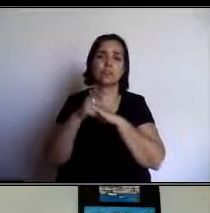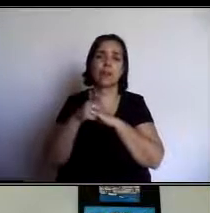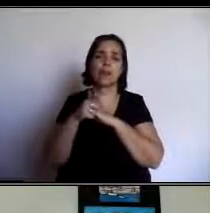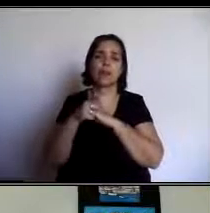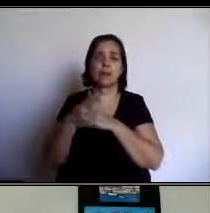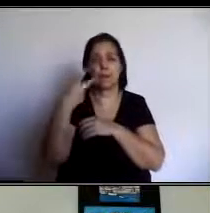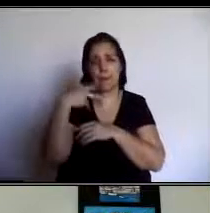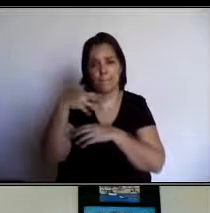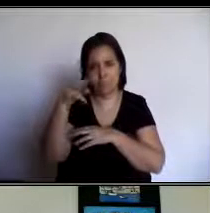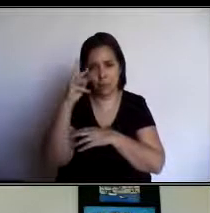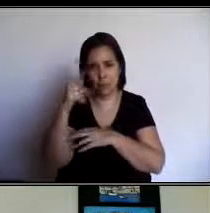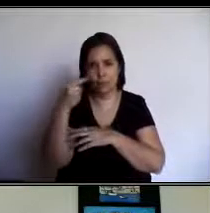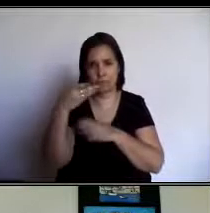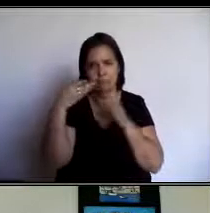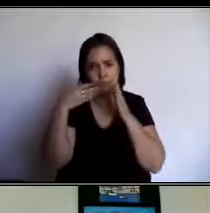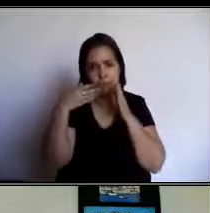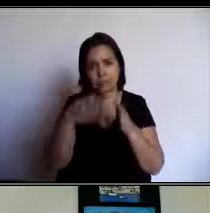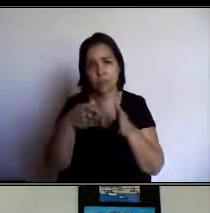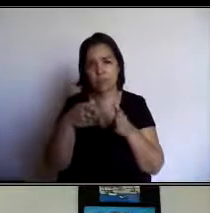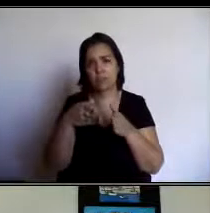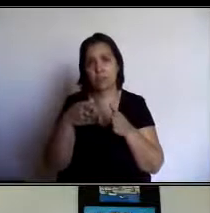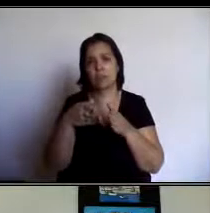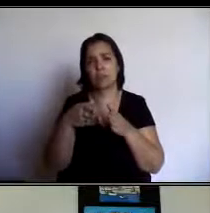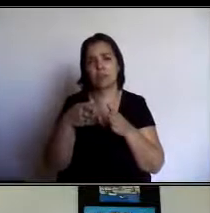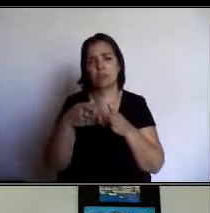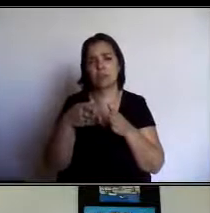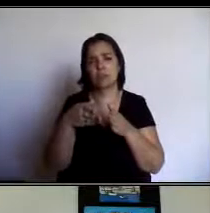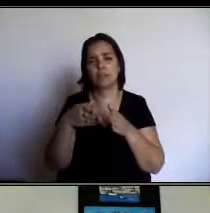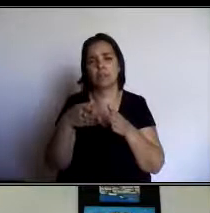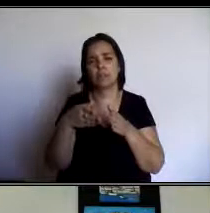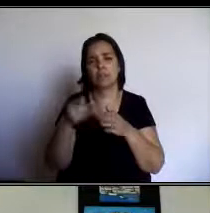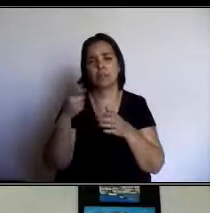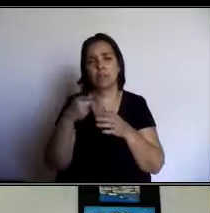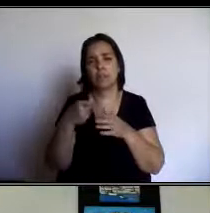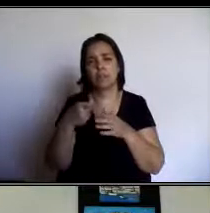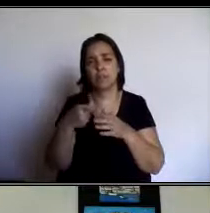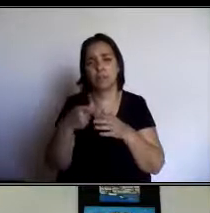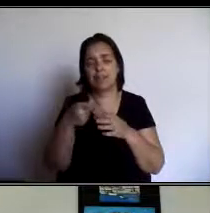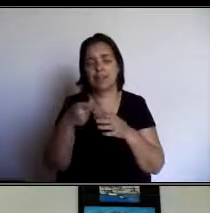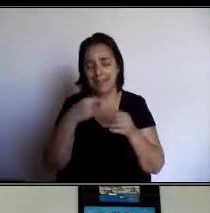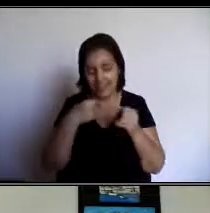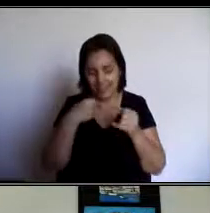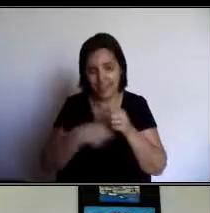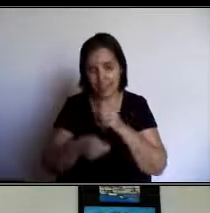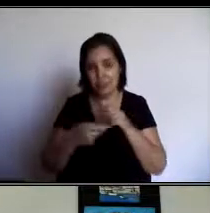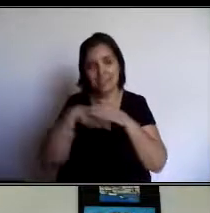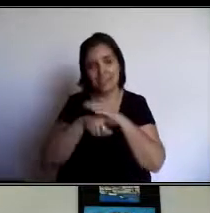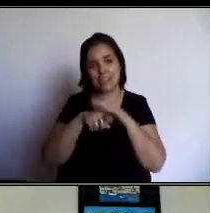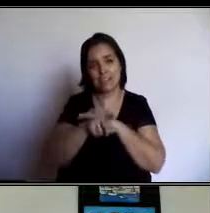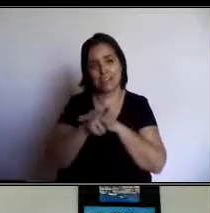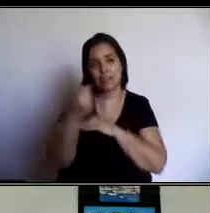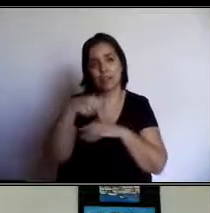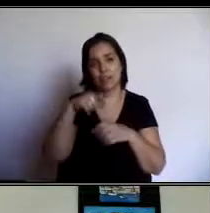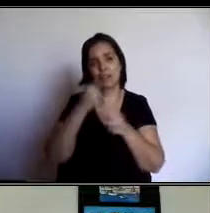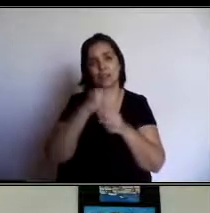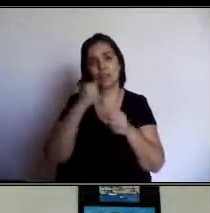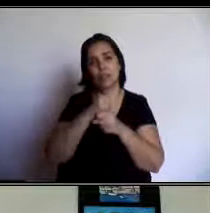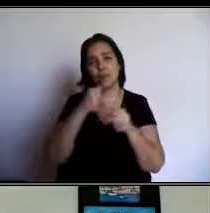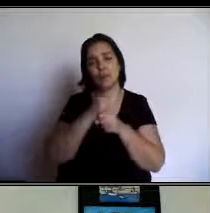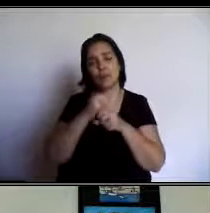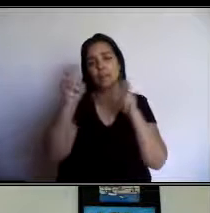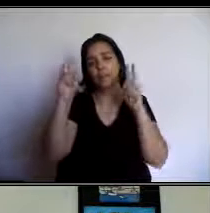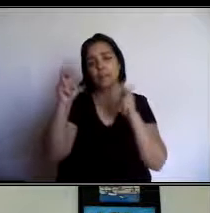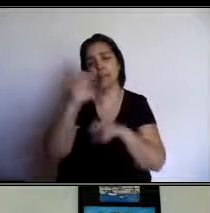experiencia enfocados en esto, ¿no? En el eje de este seminario, en el desarrollo, en el trabajo en asuntos